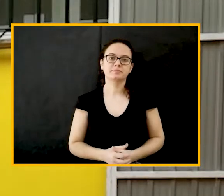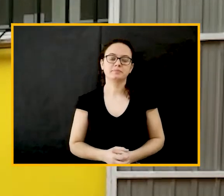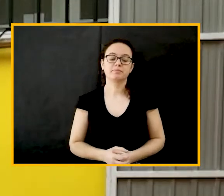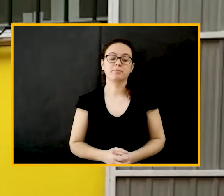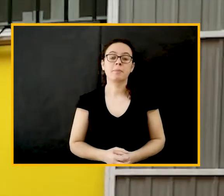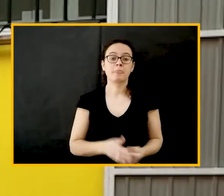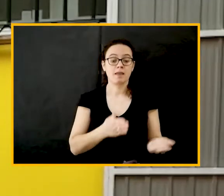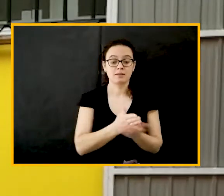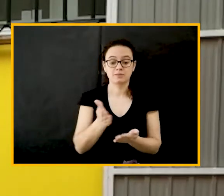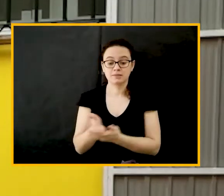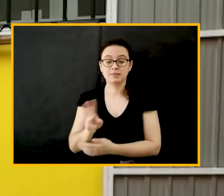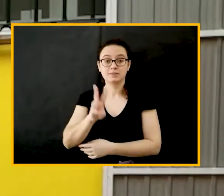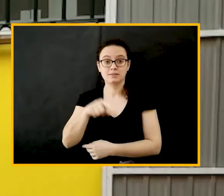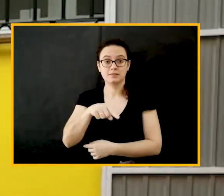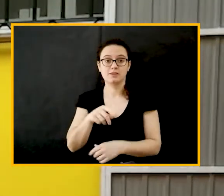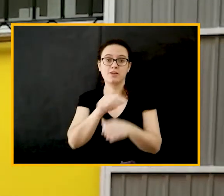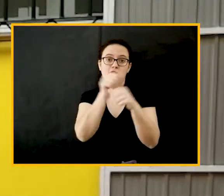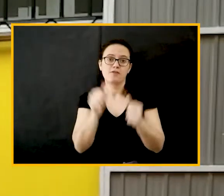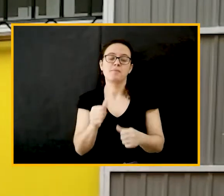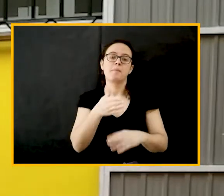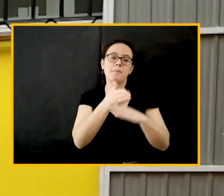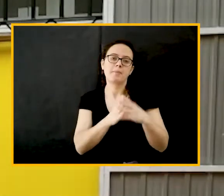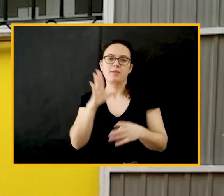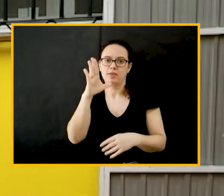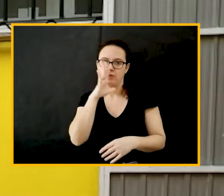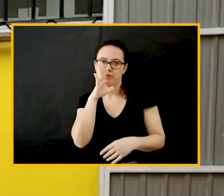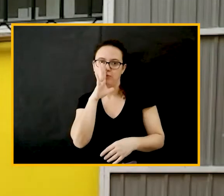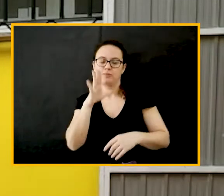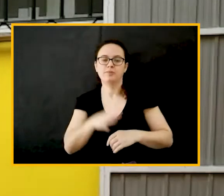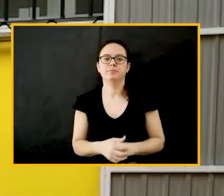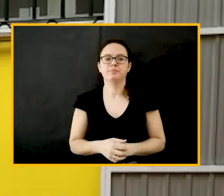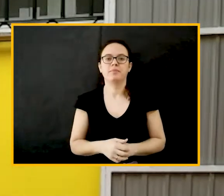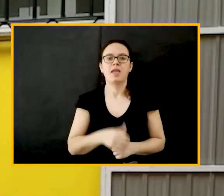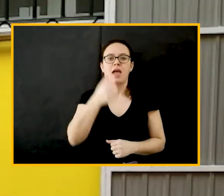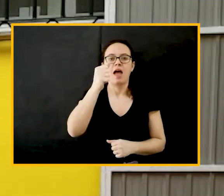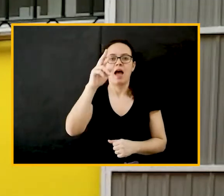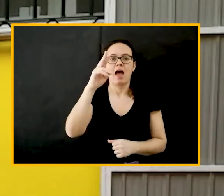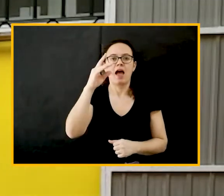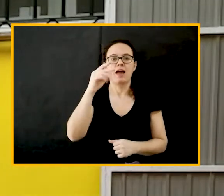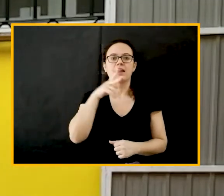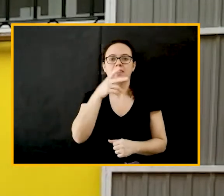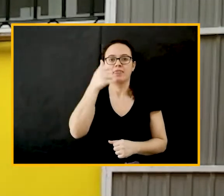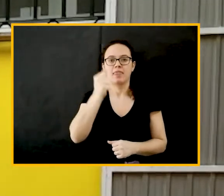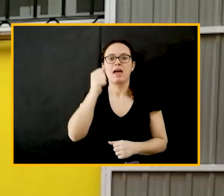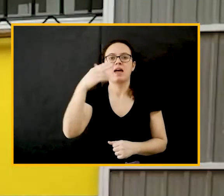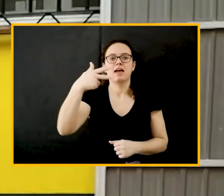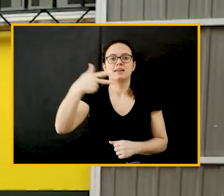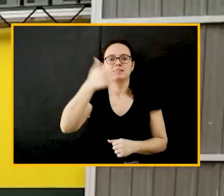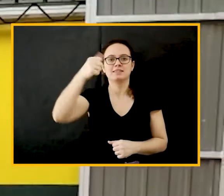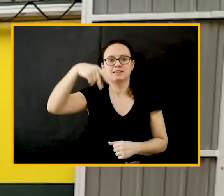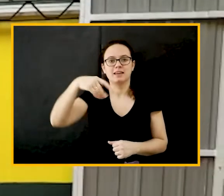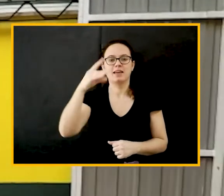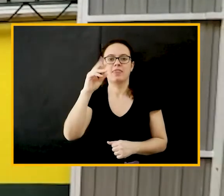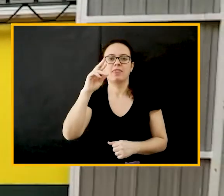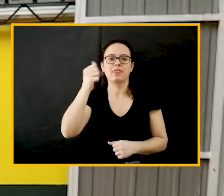Estas son las tres posturas de la media luna. Ardha Chandrasana. ¿Por qué no nos cuentas